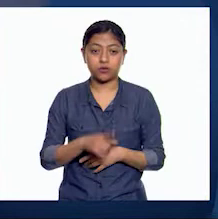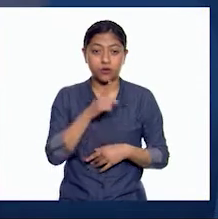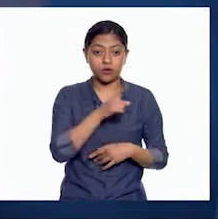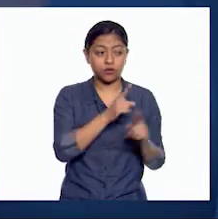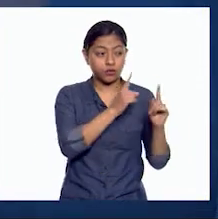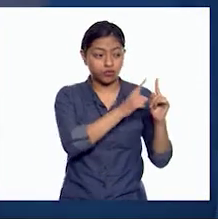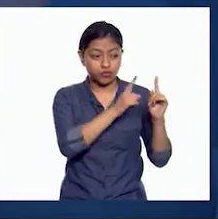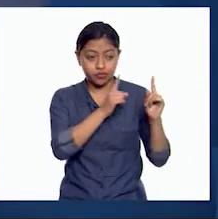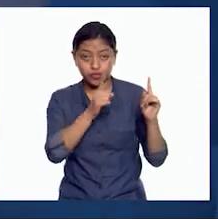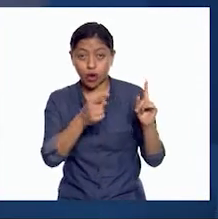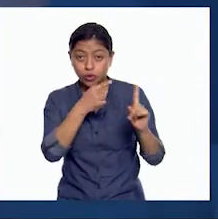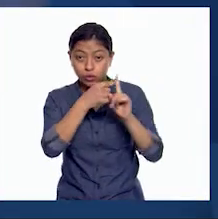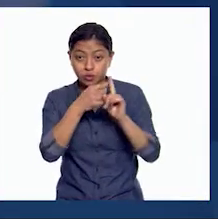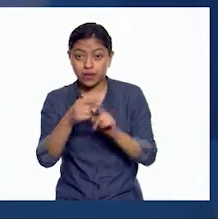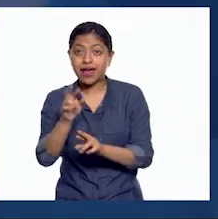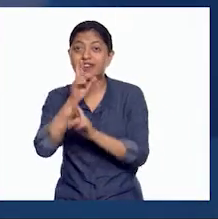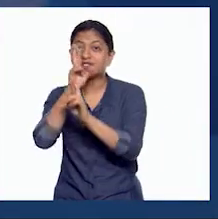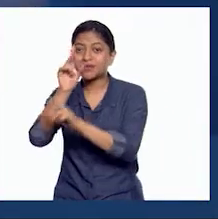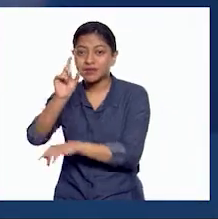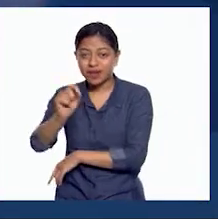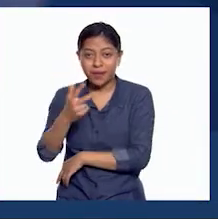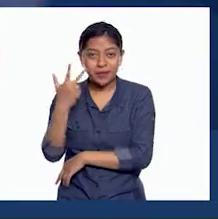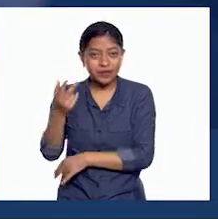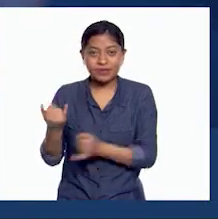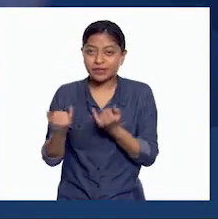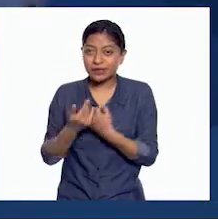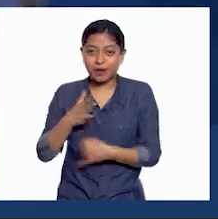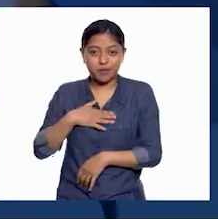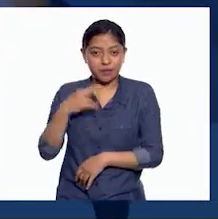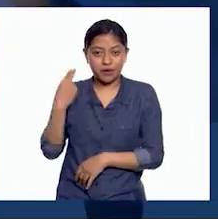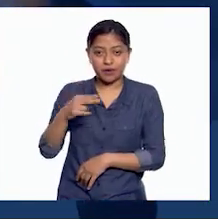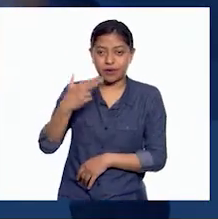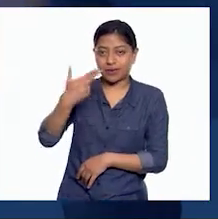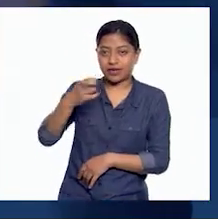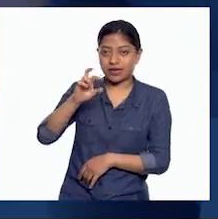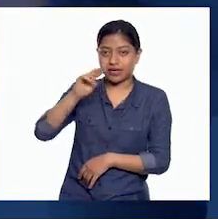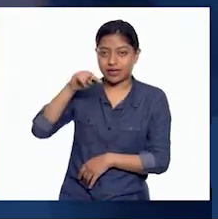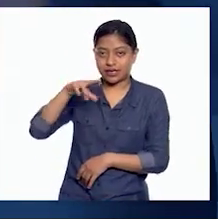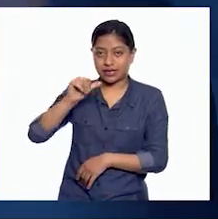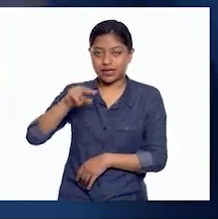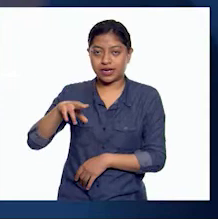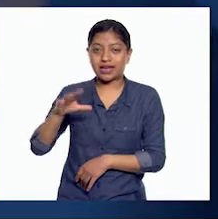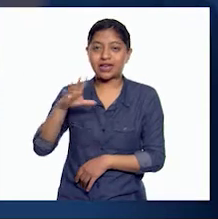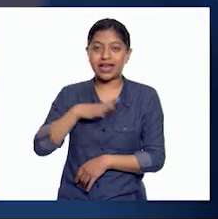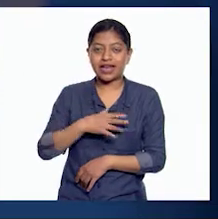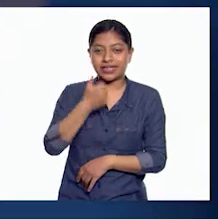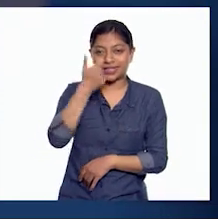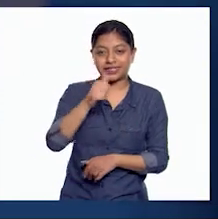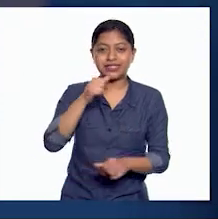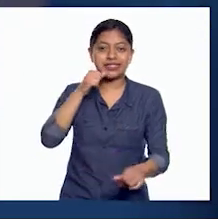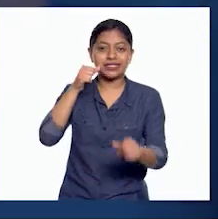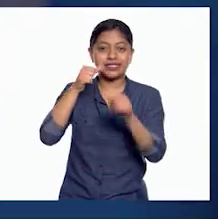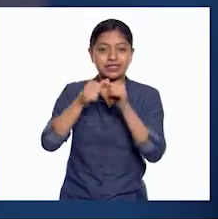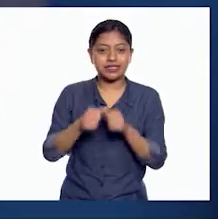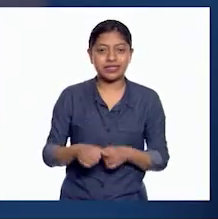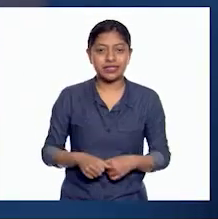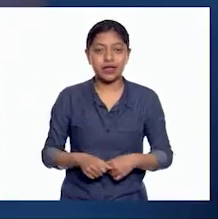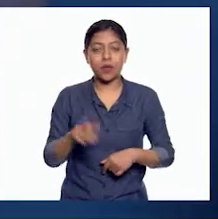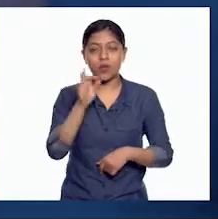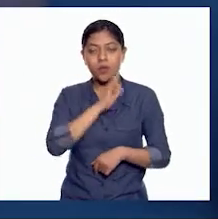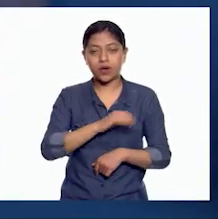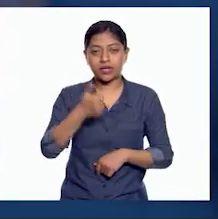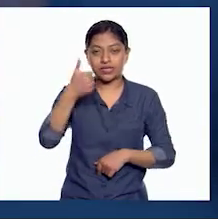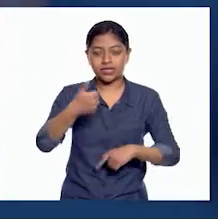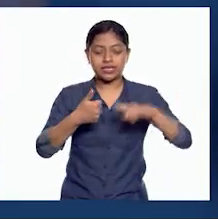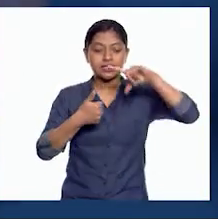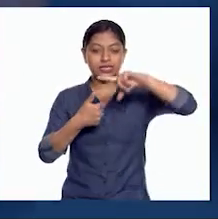dan 28. Al igual que mi nombre, Hernán, tiene 6 letras. Y es, se divide entre 1, 2 y